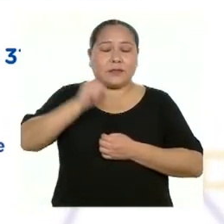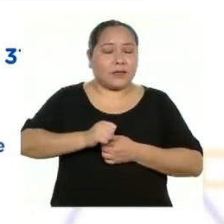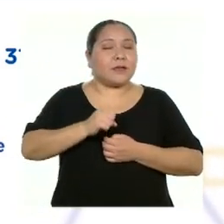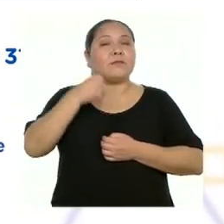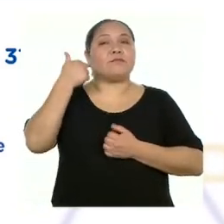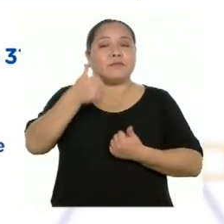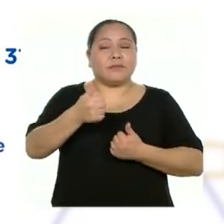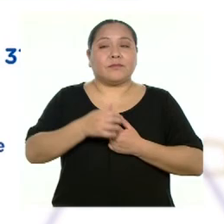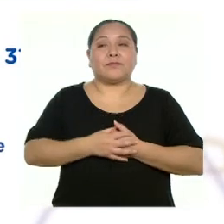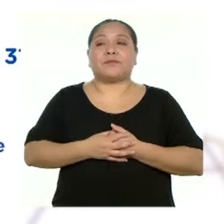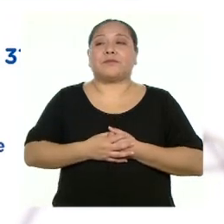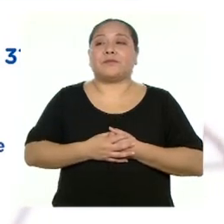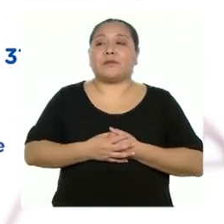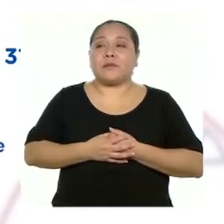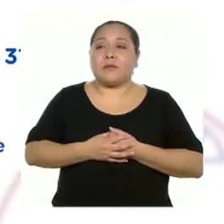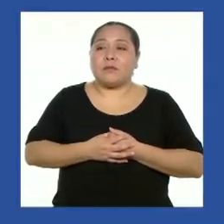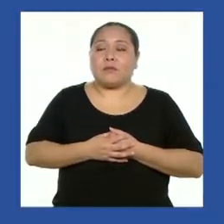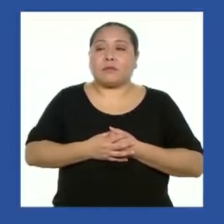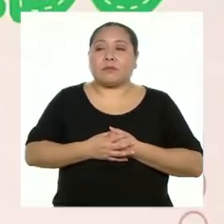100%.